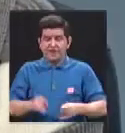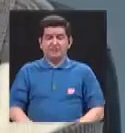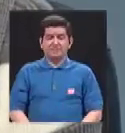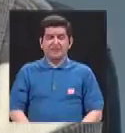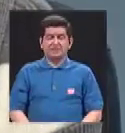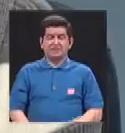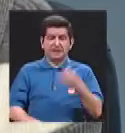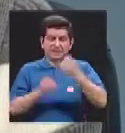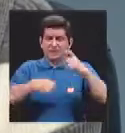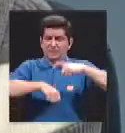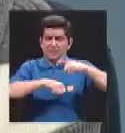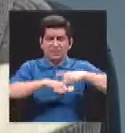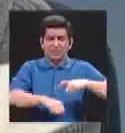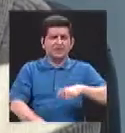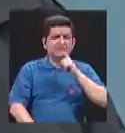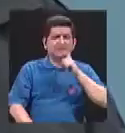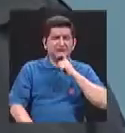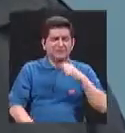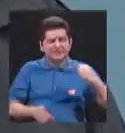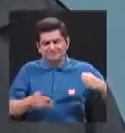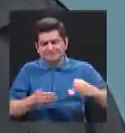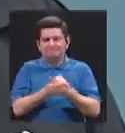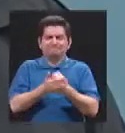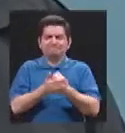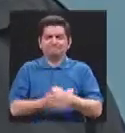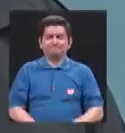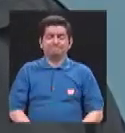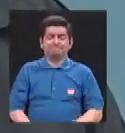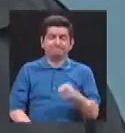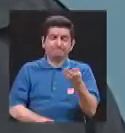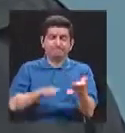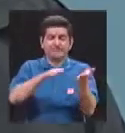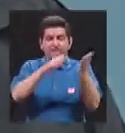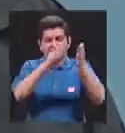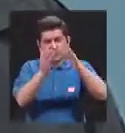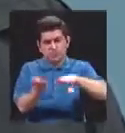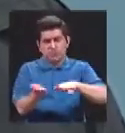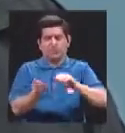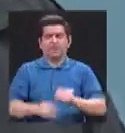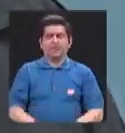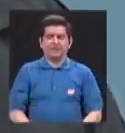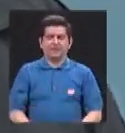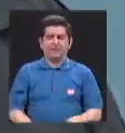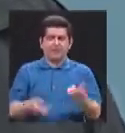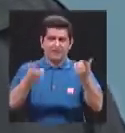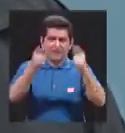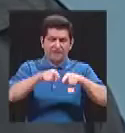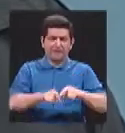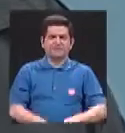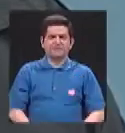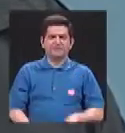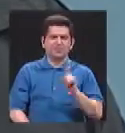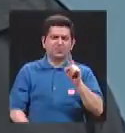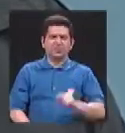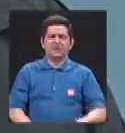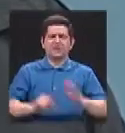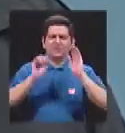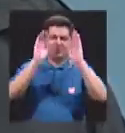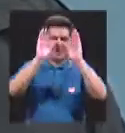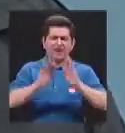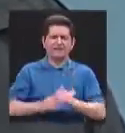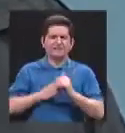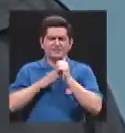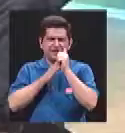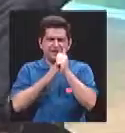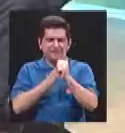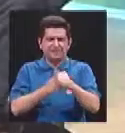logrado superar etapas difíciles, lamentablemente tuvimos la desaparición física de ese gran